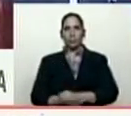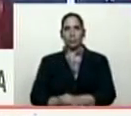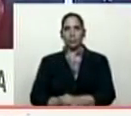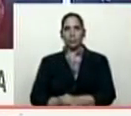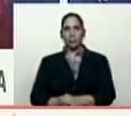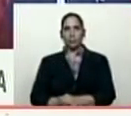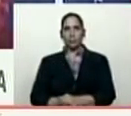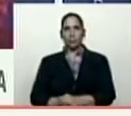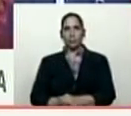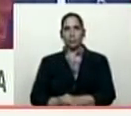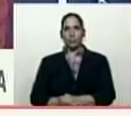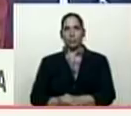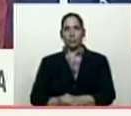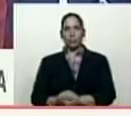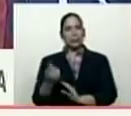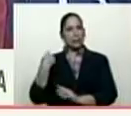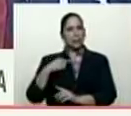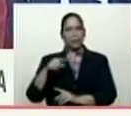Tenía que ser Bolívar.